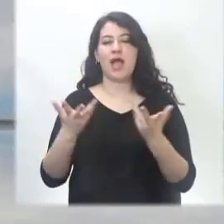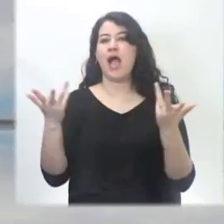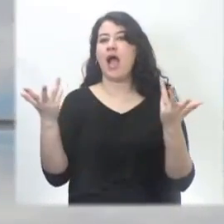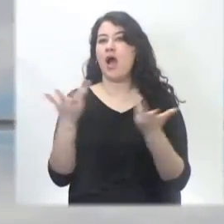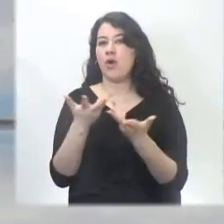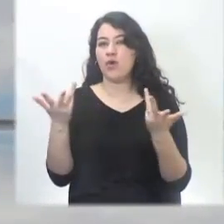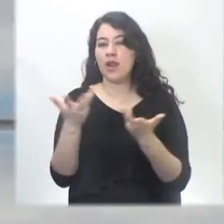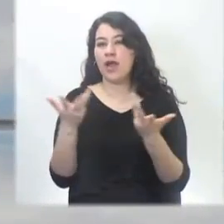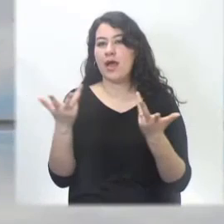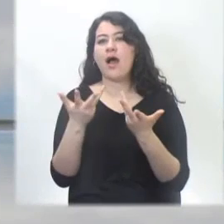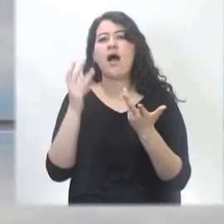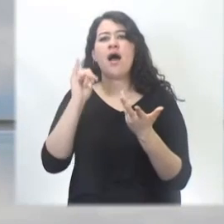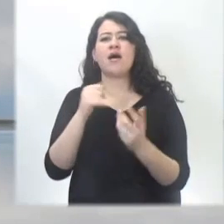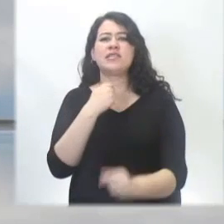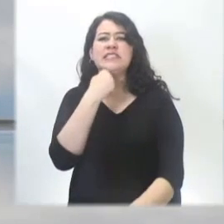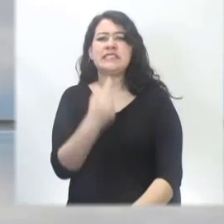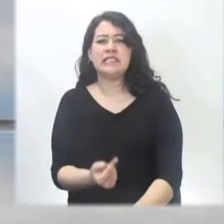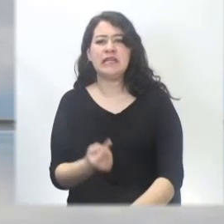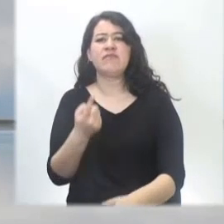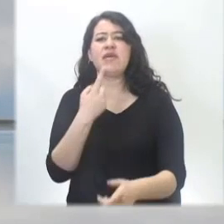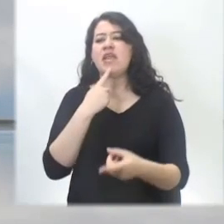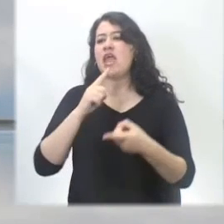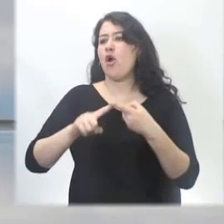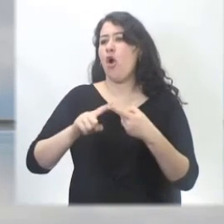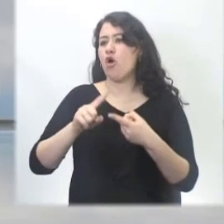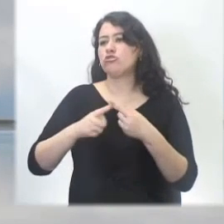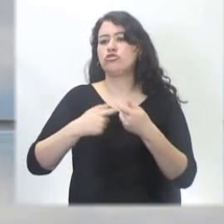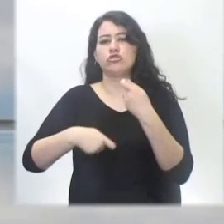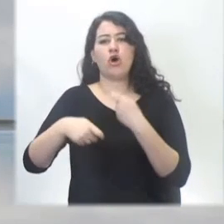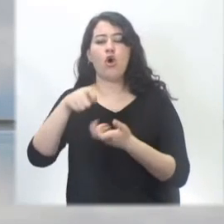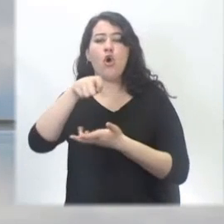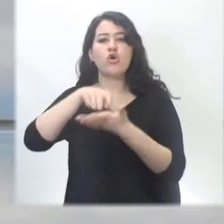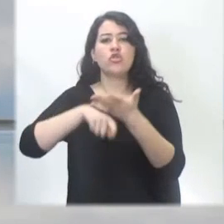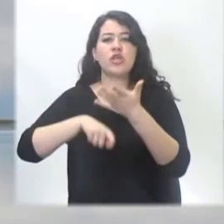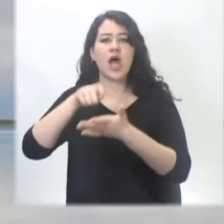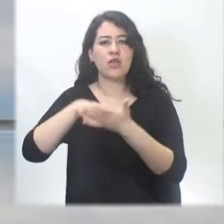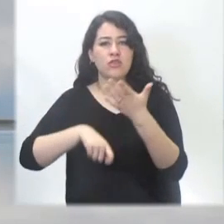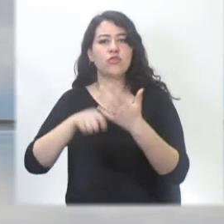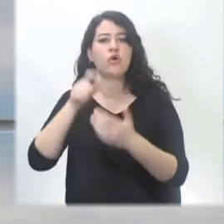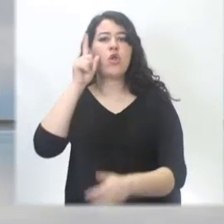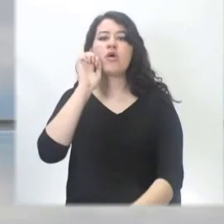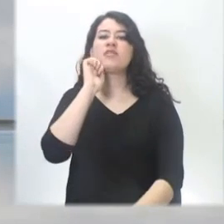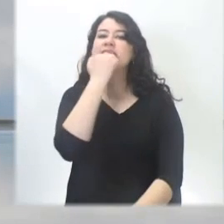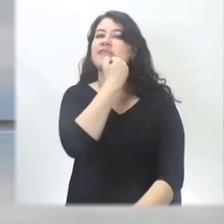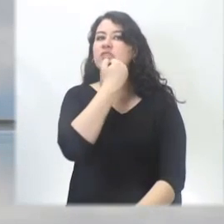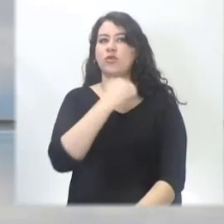parece que es válido hacer negocios, hacer contratos bajo la lógica del secreto.